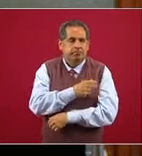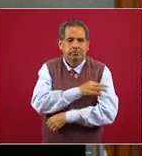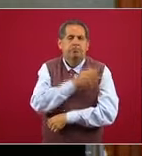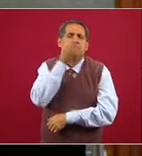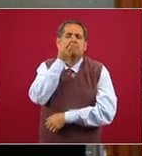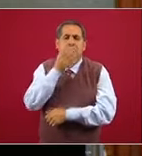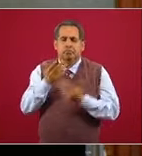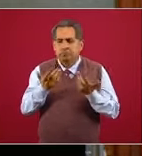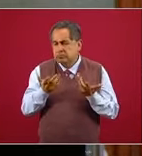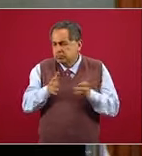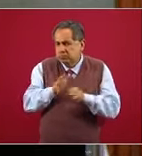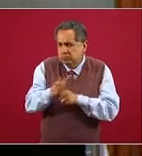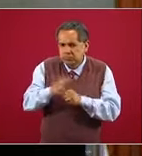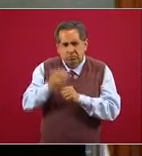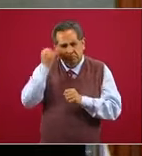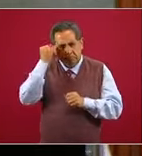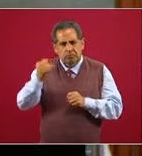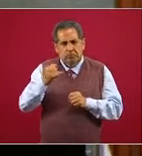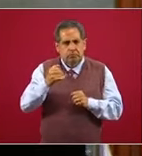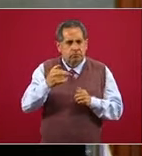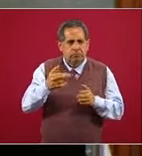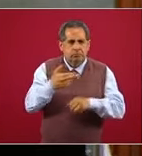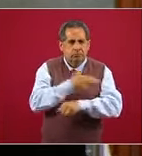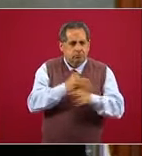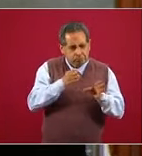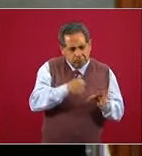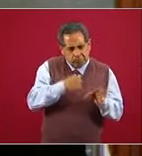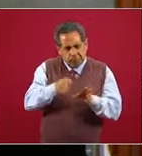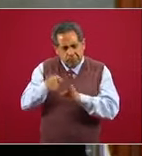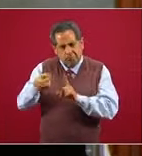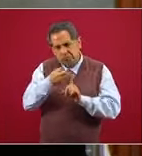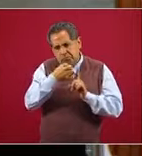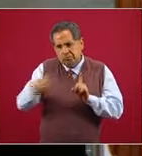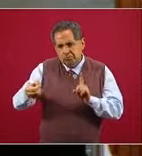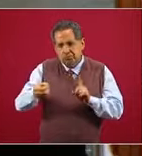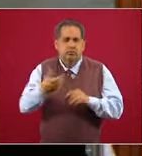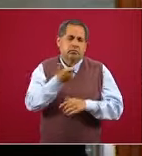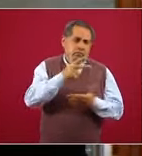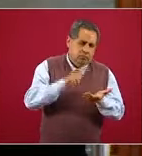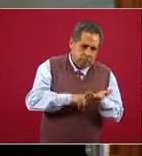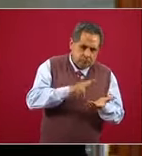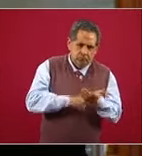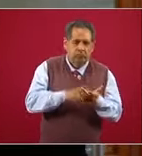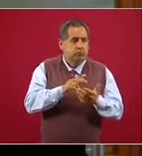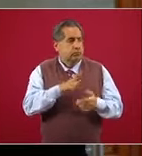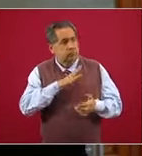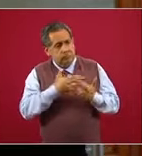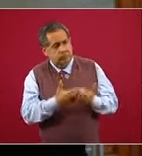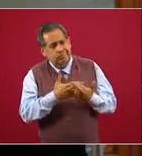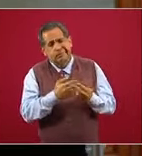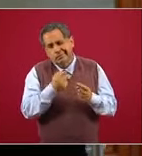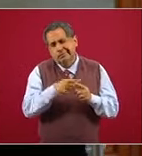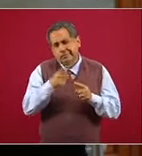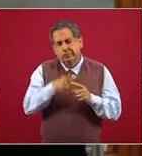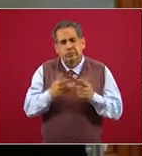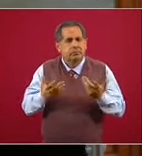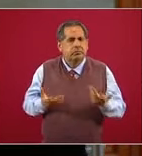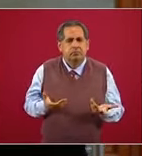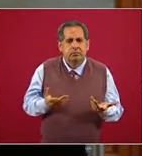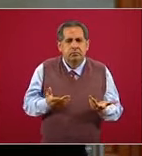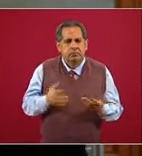¿Cuáles son los criterios, la metodología que se utiliza para ver, aparte del precio, de la disponibilidad de estas